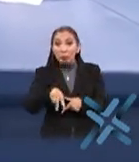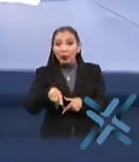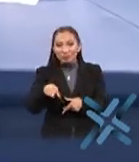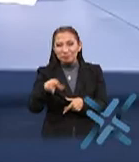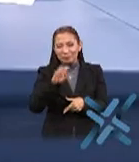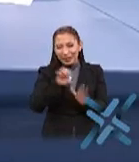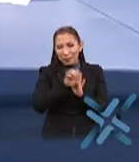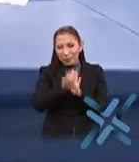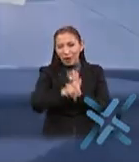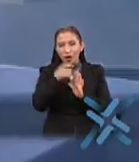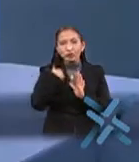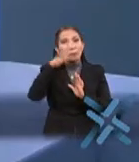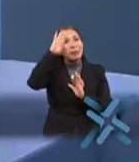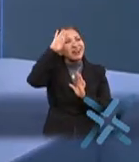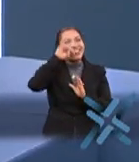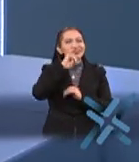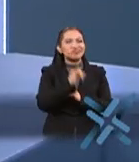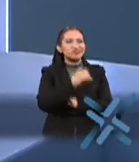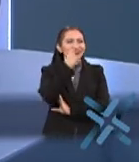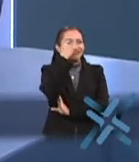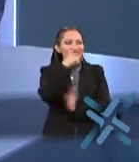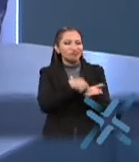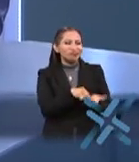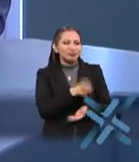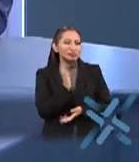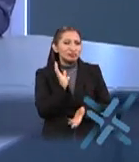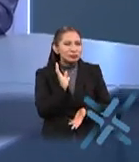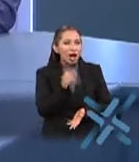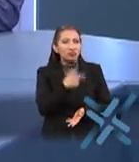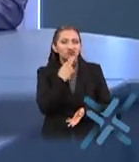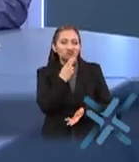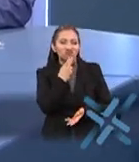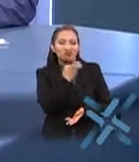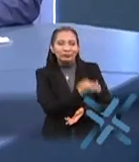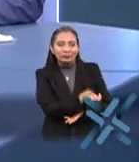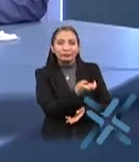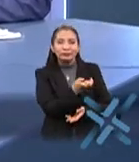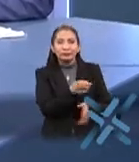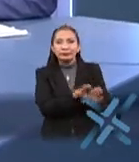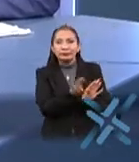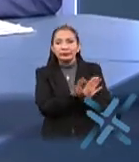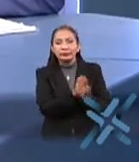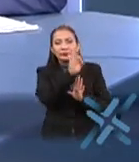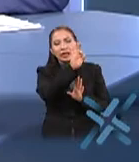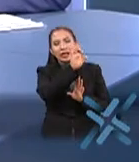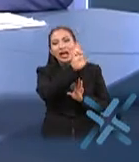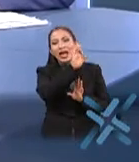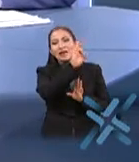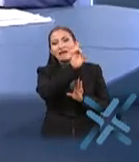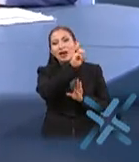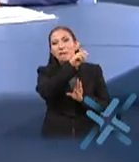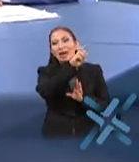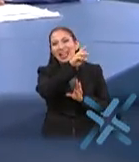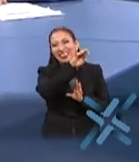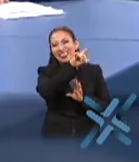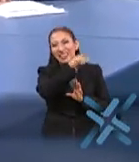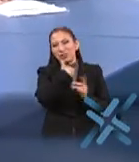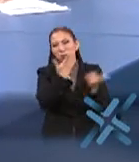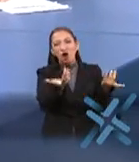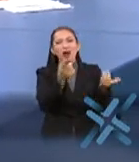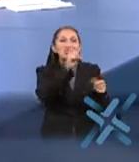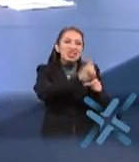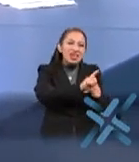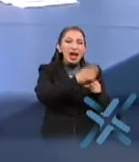por ejemplo, yo algo que pensé que nunca iba a funcionar, como son las efemérides, ¿no? El Día de la Bandera, todo